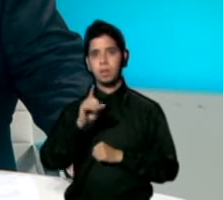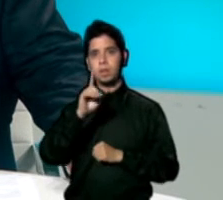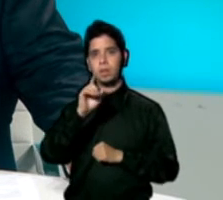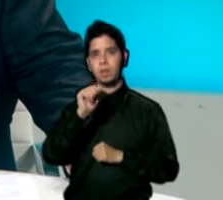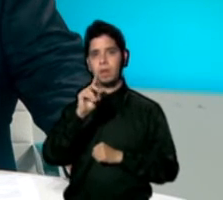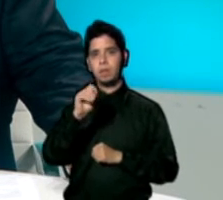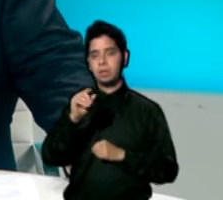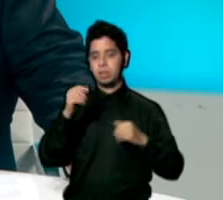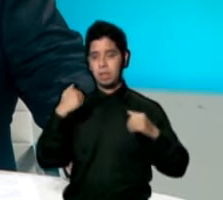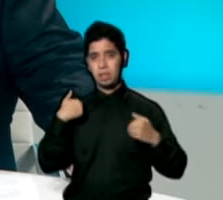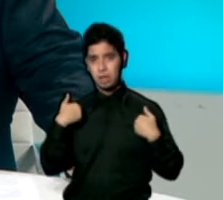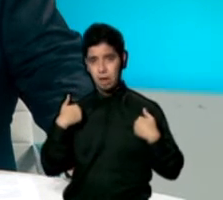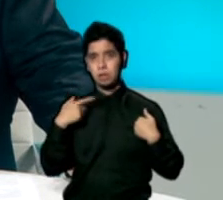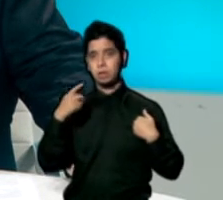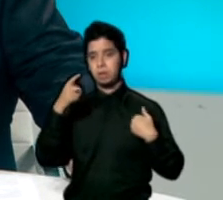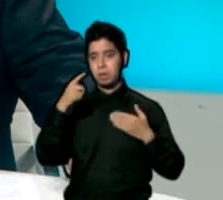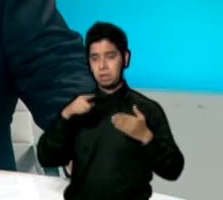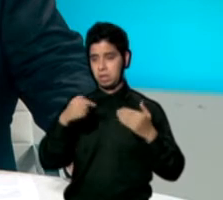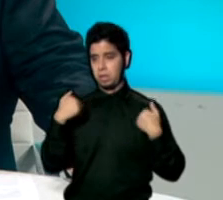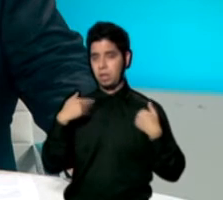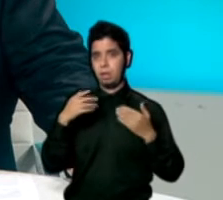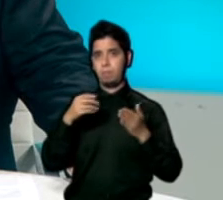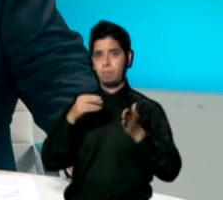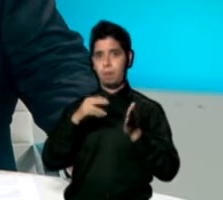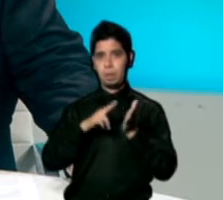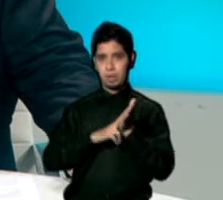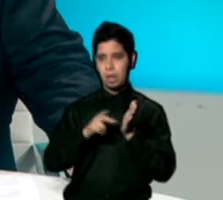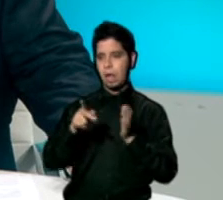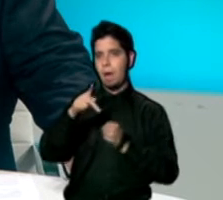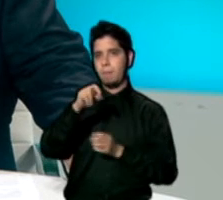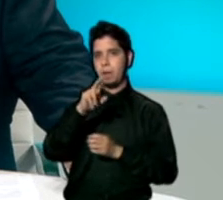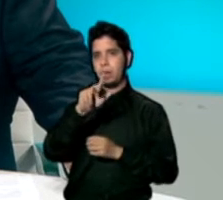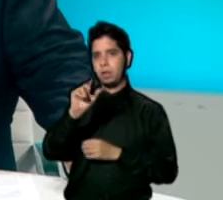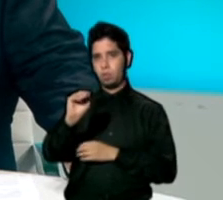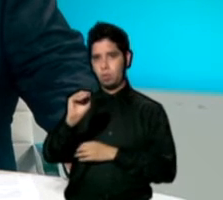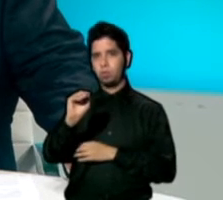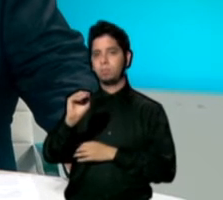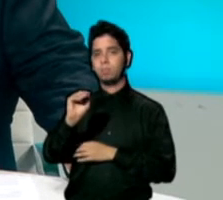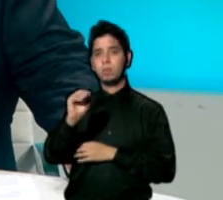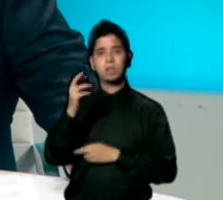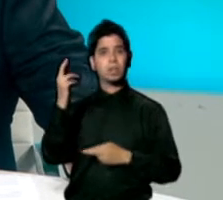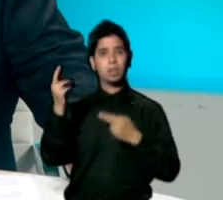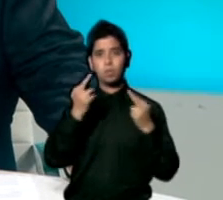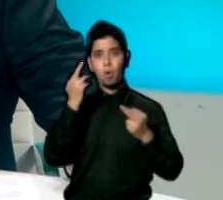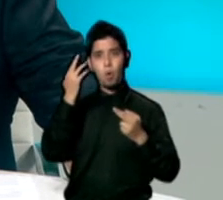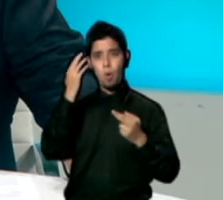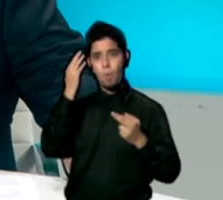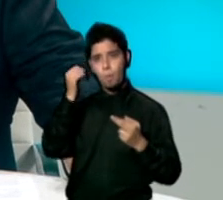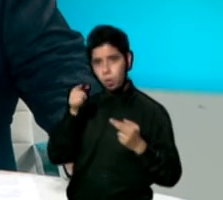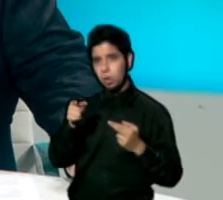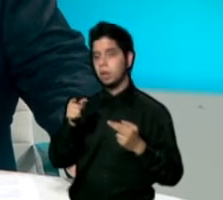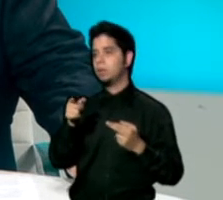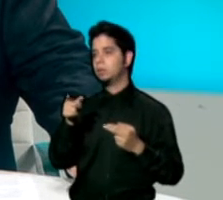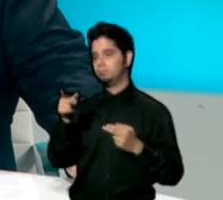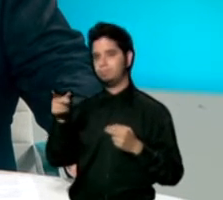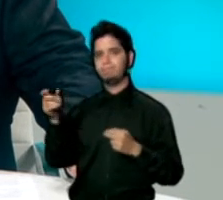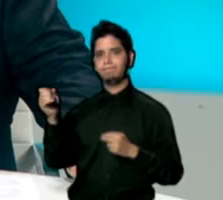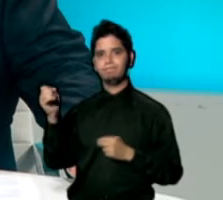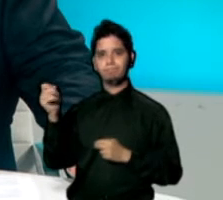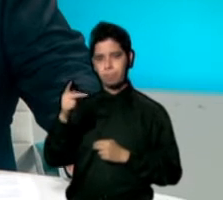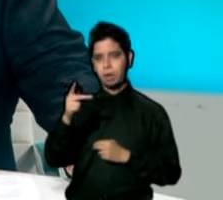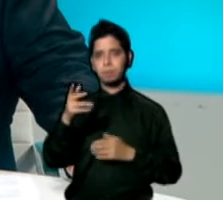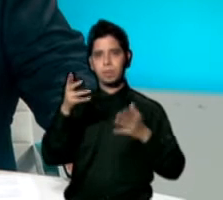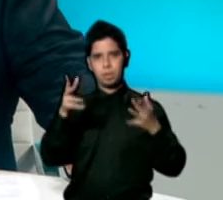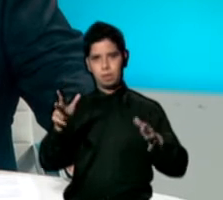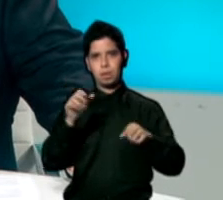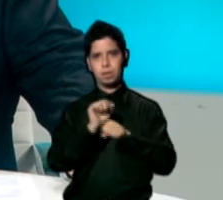cargar en la papeleta del PPD a Perelló y sus vínculos con la corrupción, ya que este aseguró que regresaría a terminar el trabajo